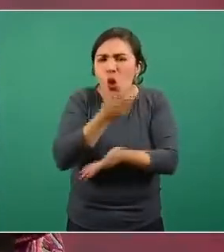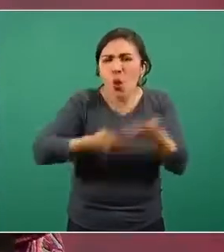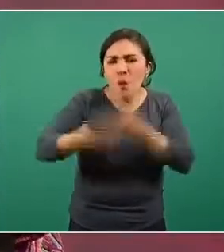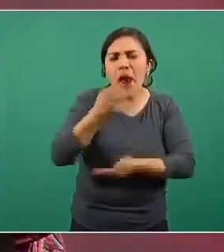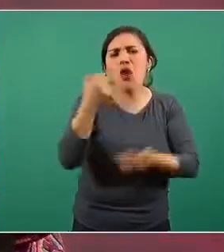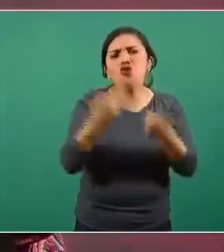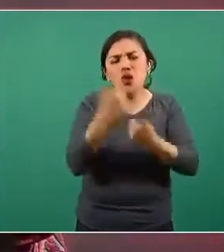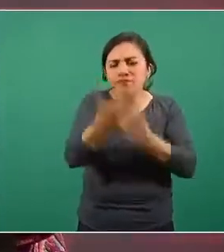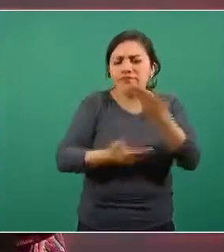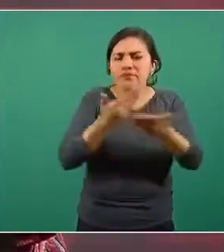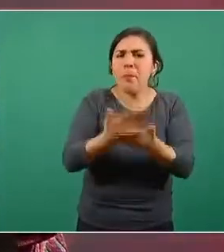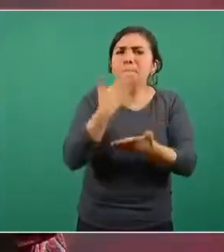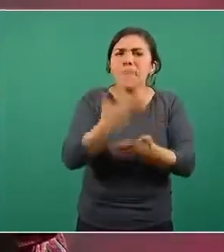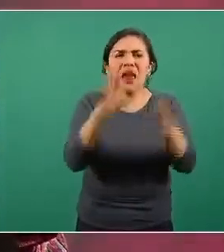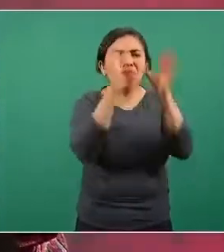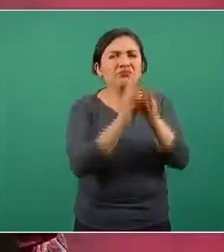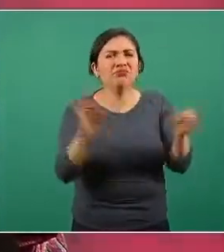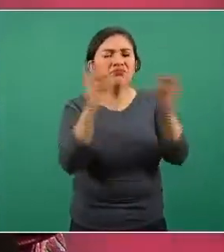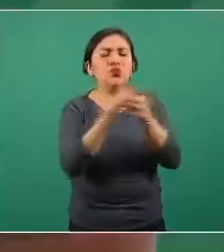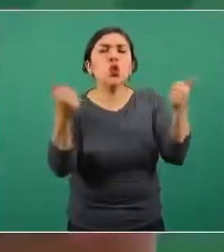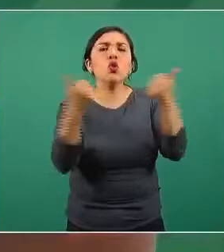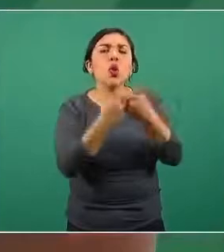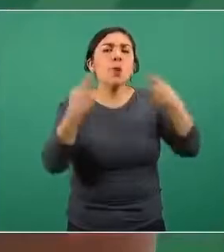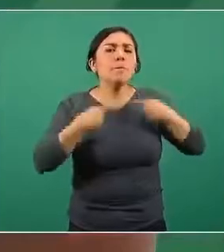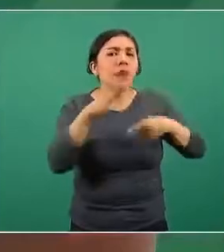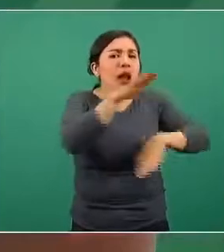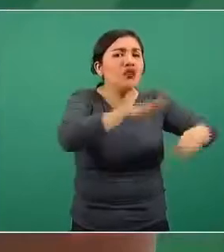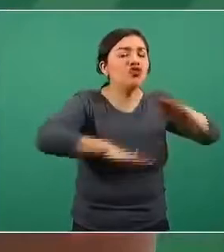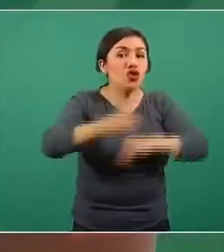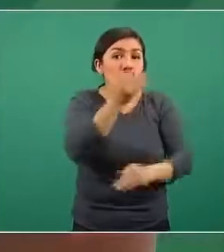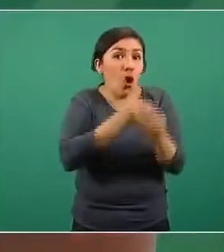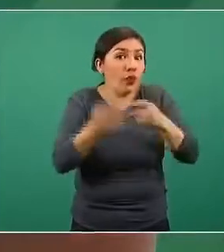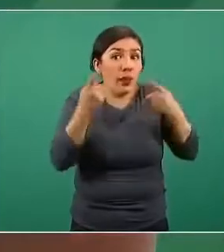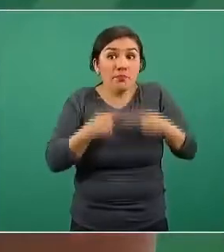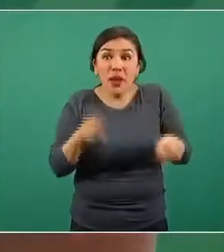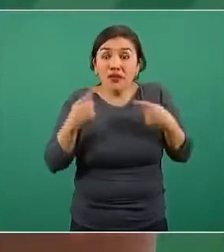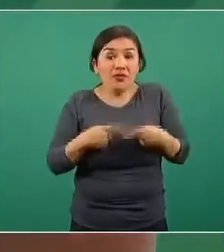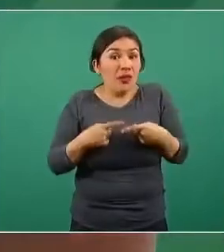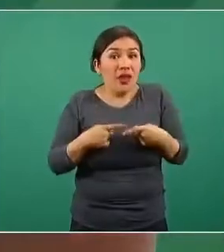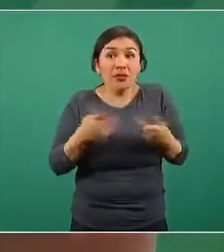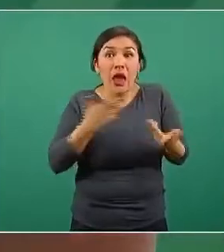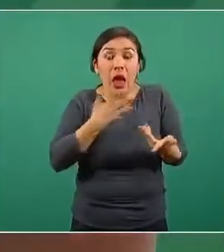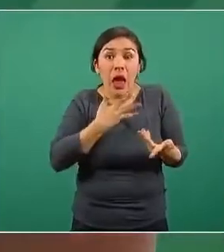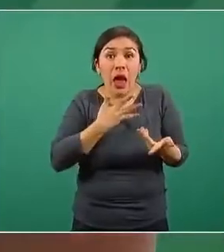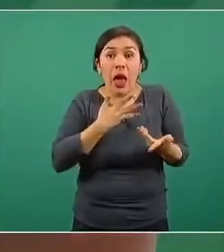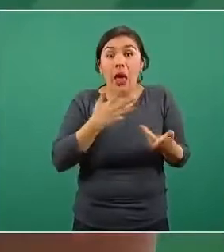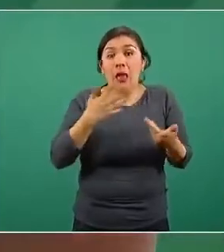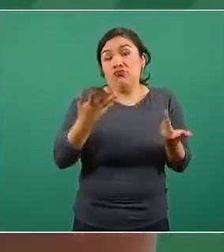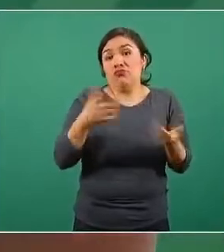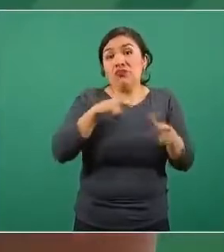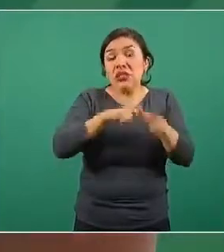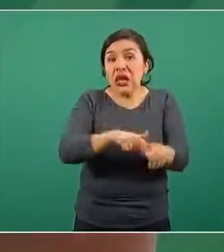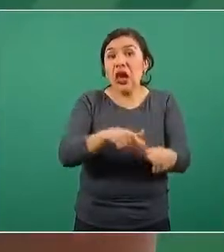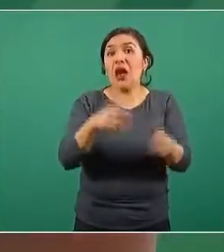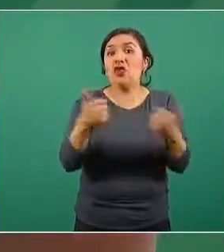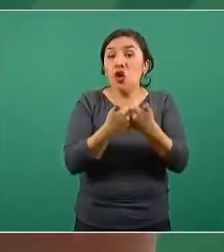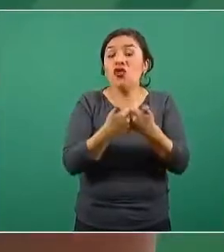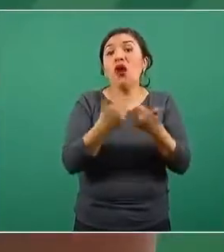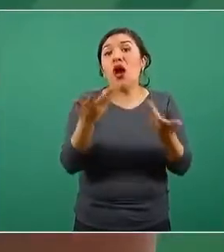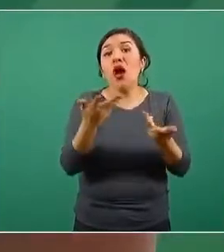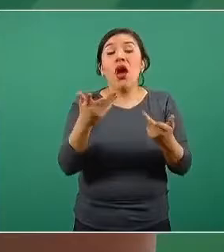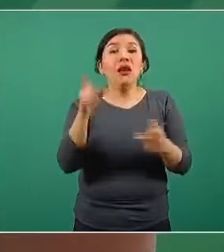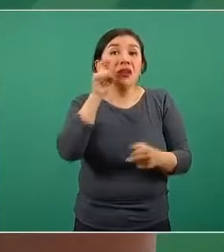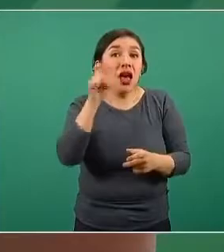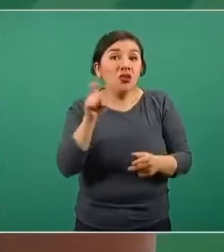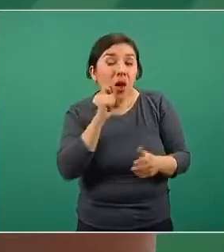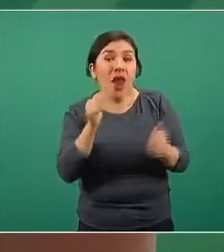propositivos, asertivos hacia la población, todas las personas con vida sexualmente activa necesitan tener